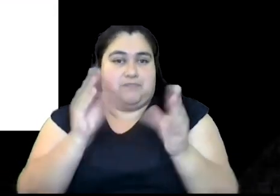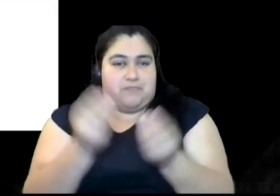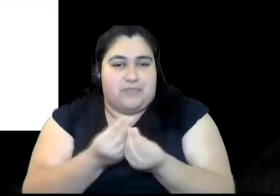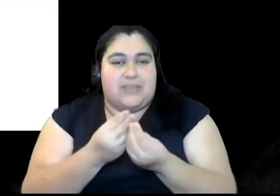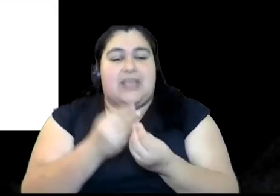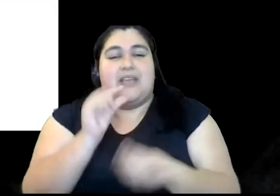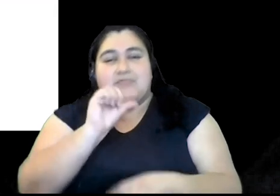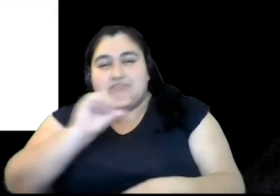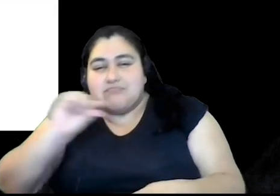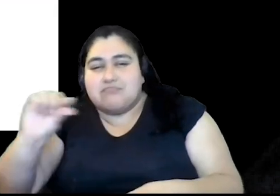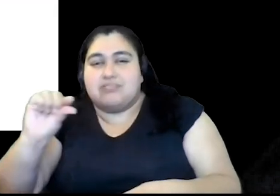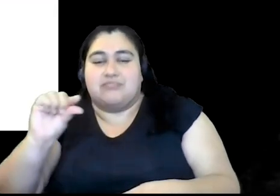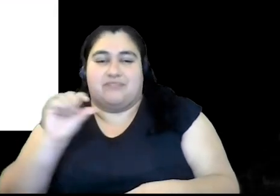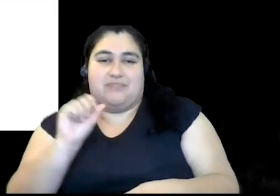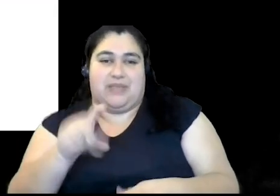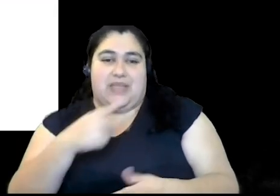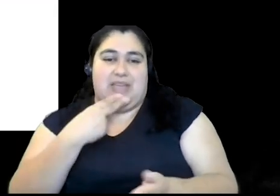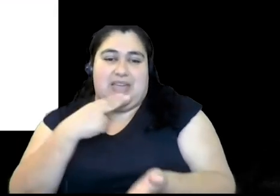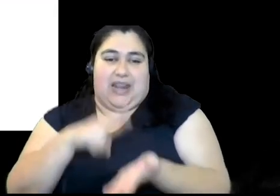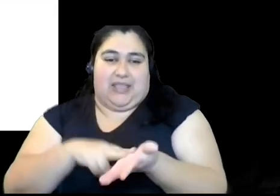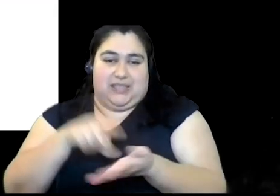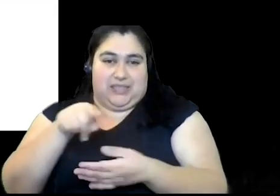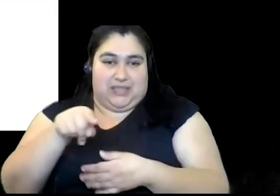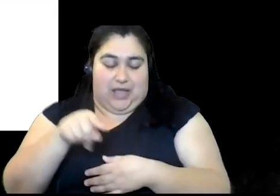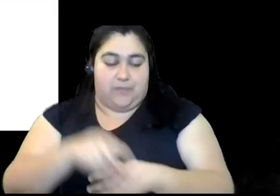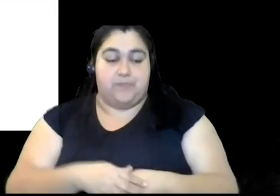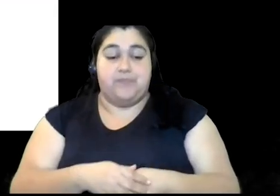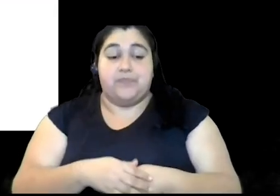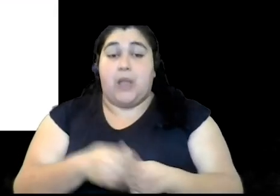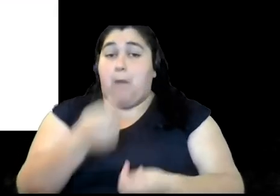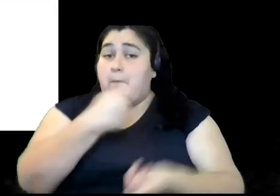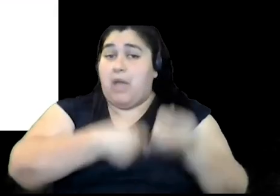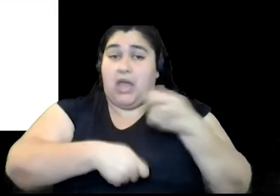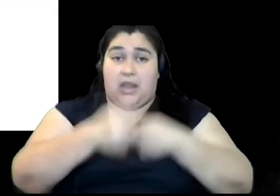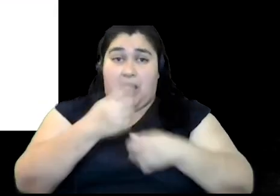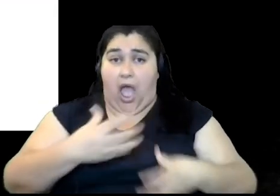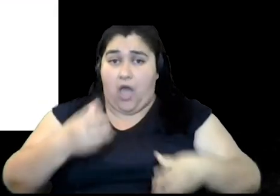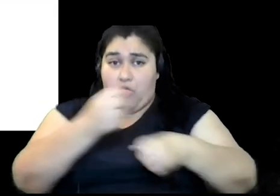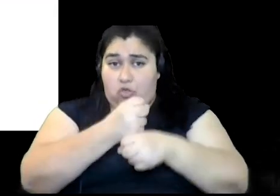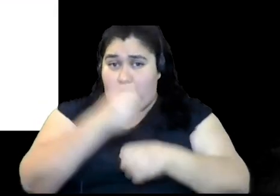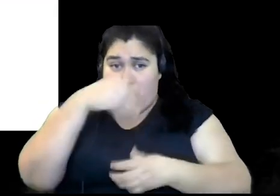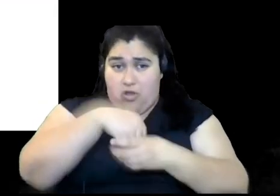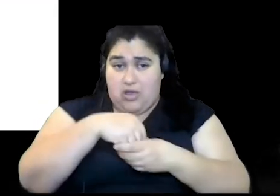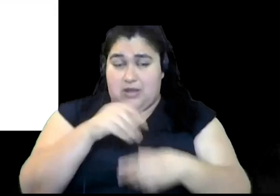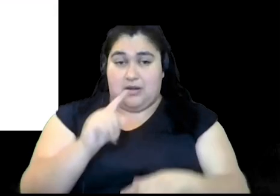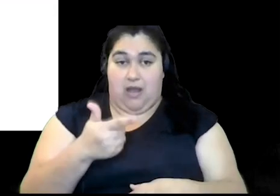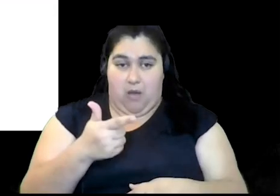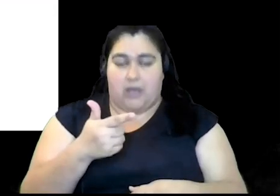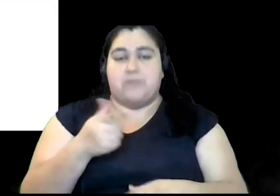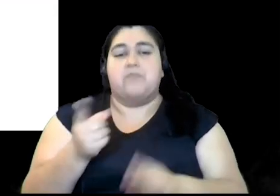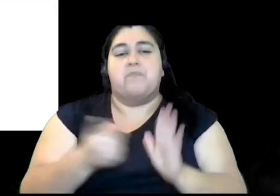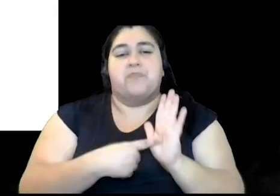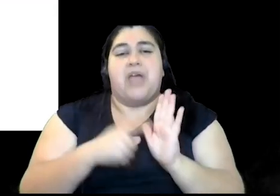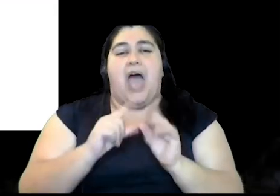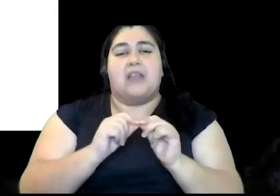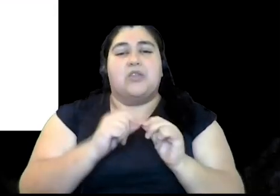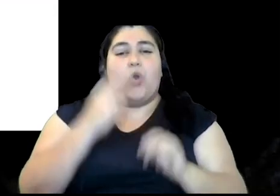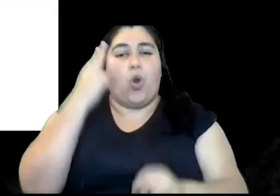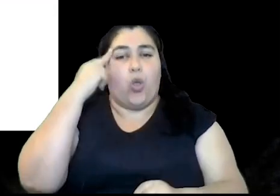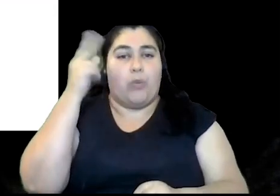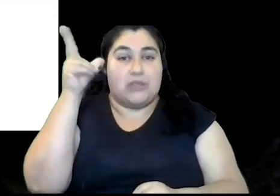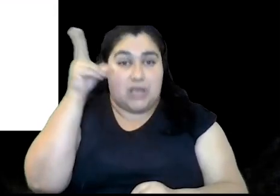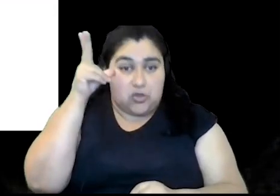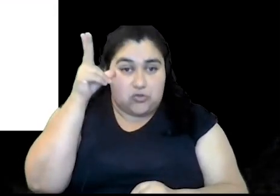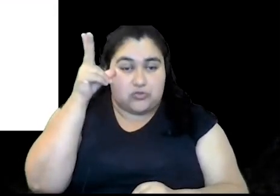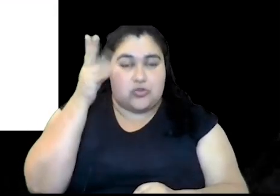de una acción que no cotiza en mercado va a tributar impuesto cedular por artículo 98